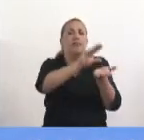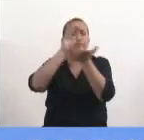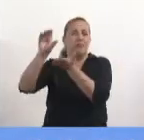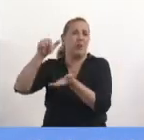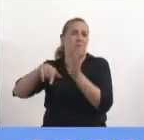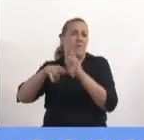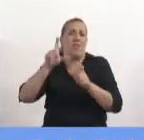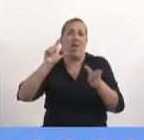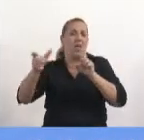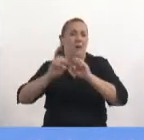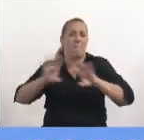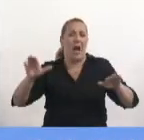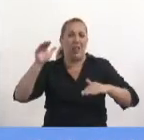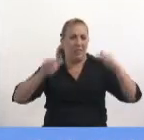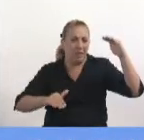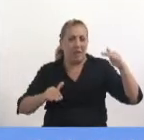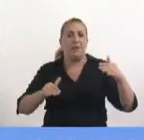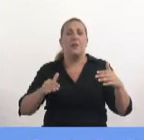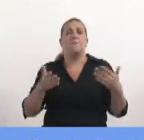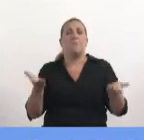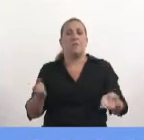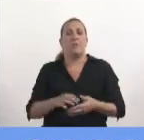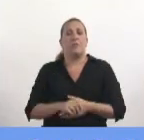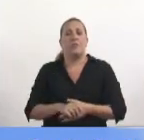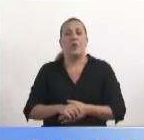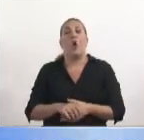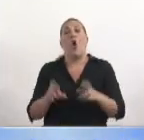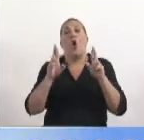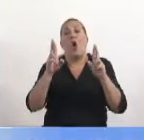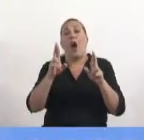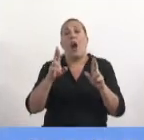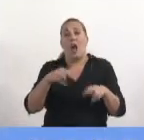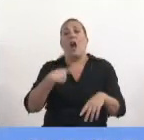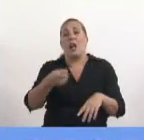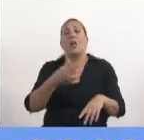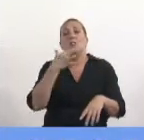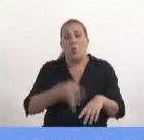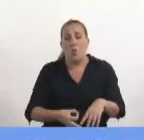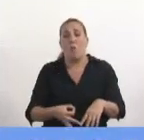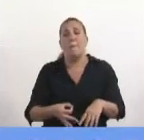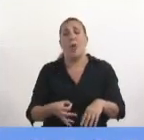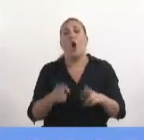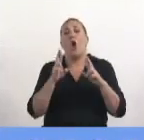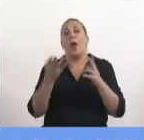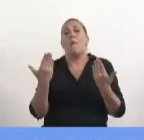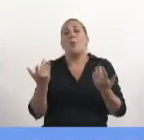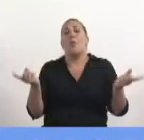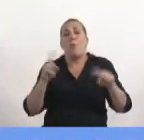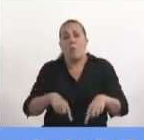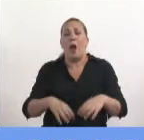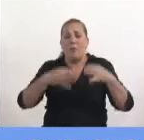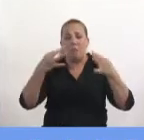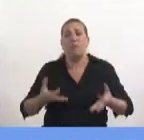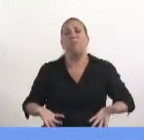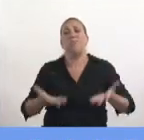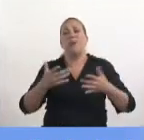federal, injustamente tratada. Y esto ojalá que se cumpla y ojalá que podamos volver a crecer y que nos estemos